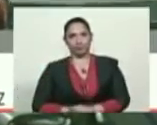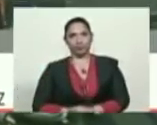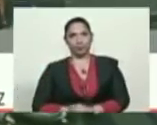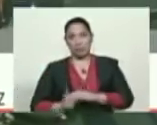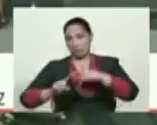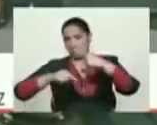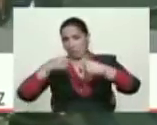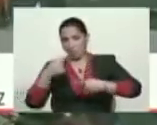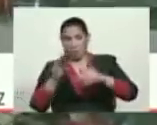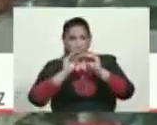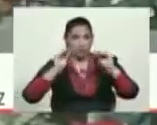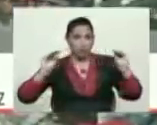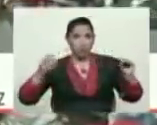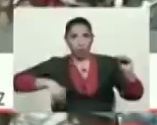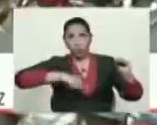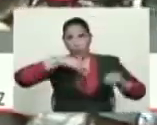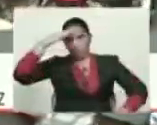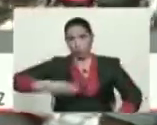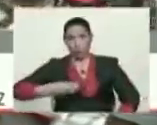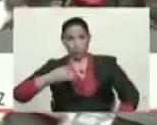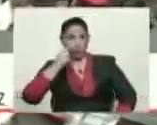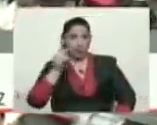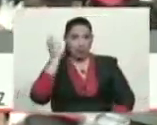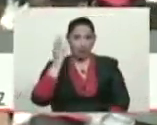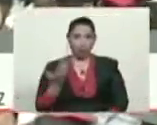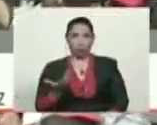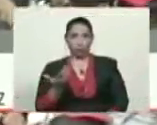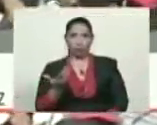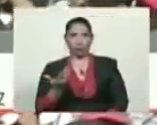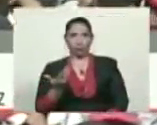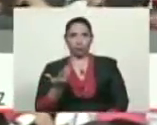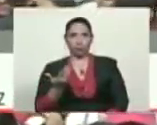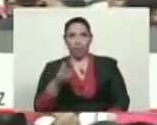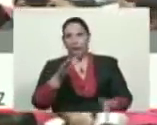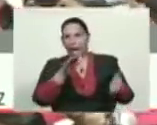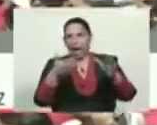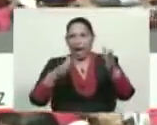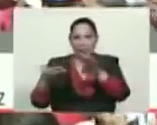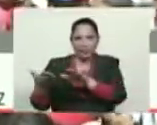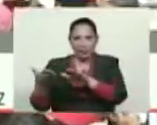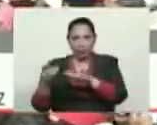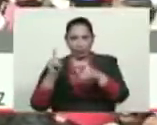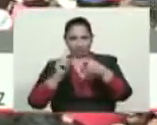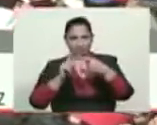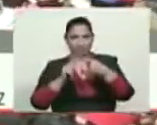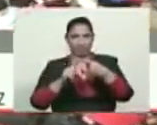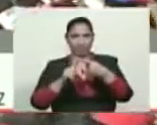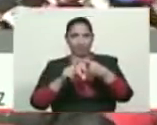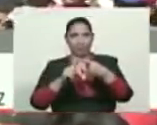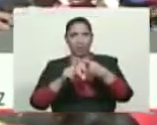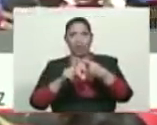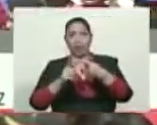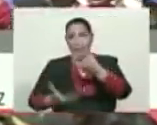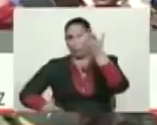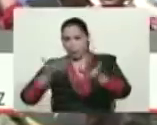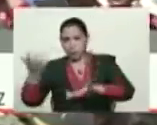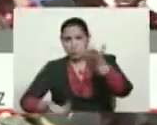Después de haber llamado a nuestros soldados, a nuestras soldadas, asesinos, de haber quemado